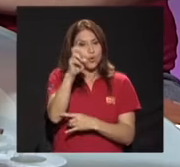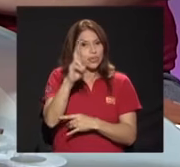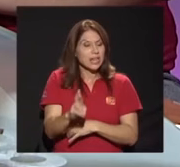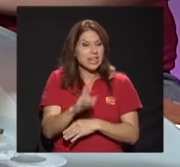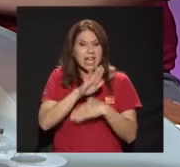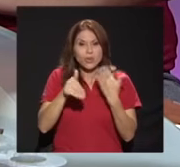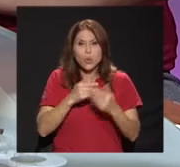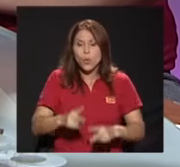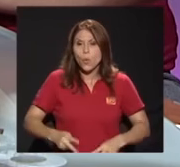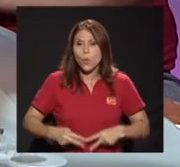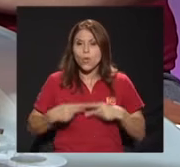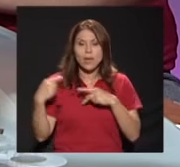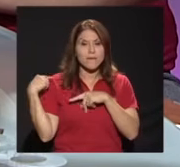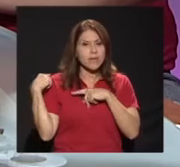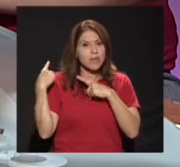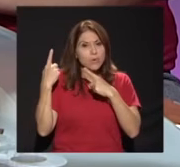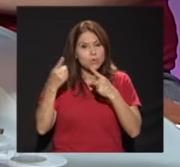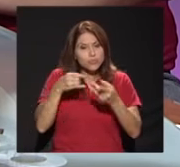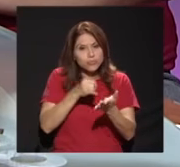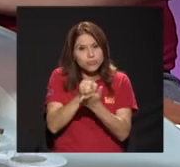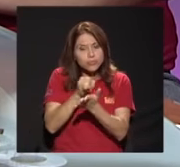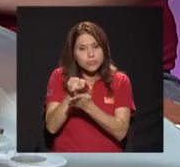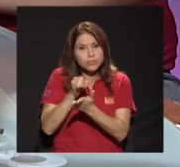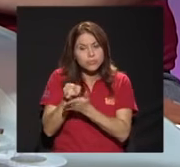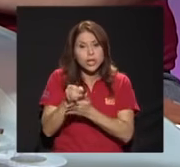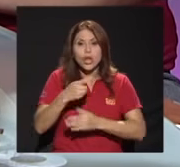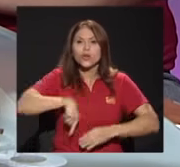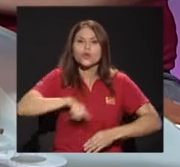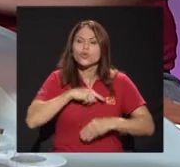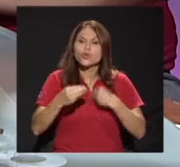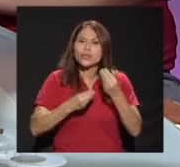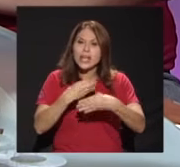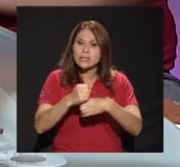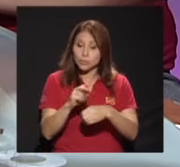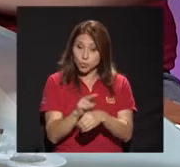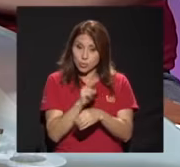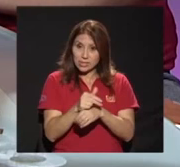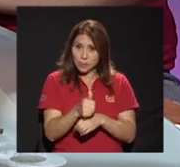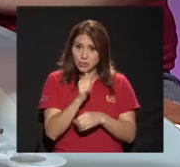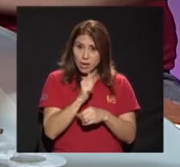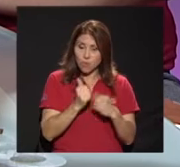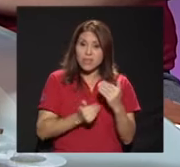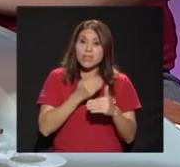a los ríos tal y como están. En eso ya, digamos, ha habido